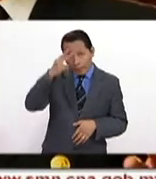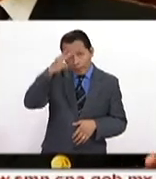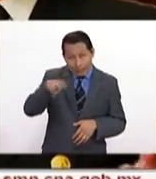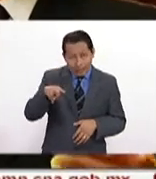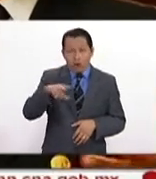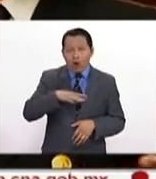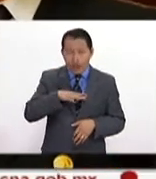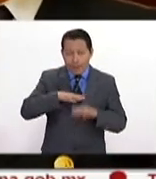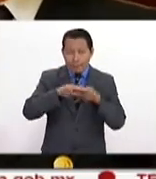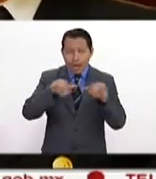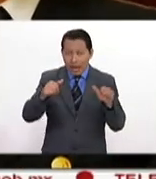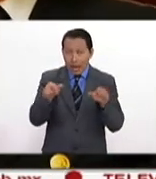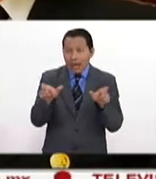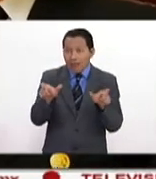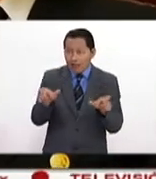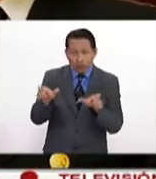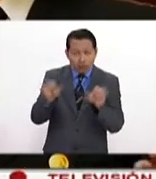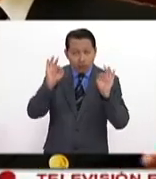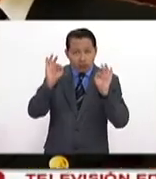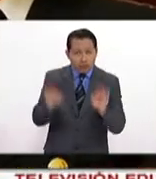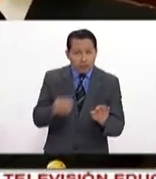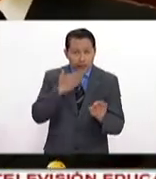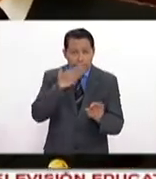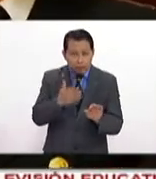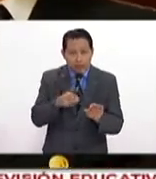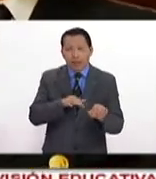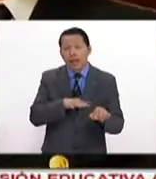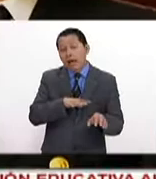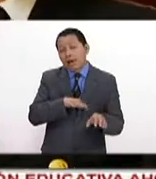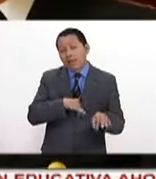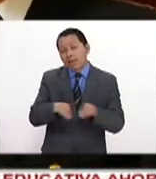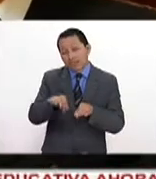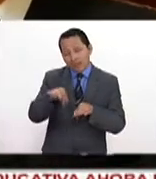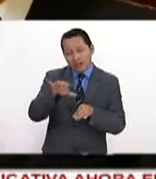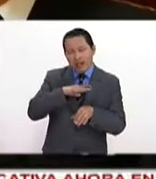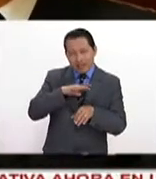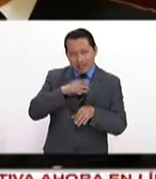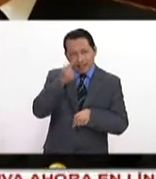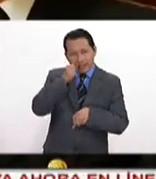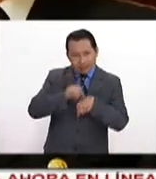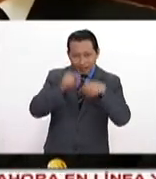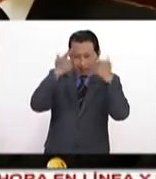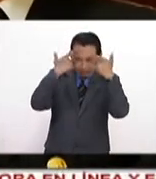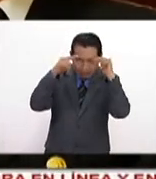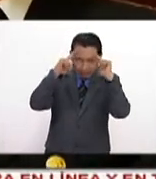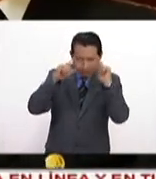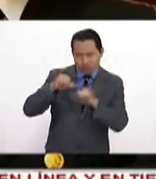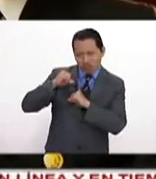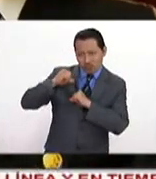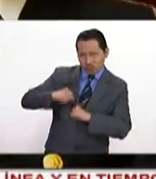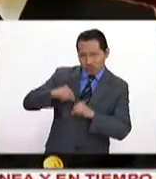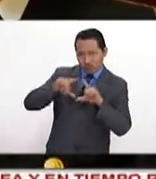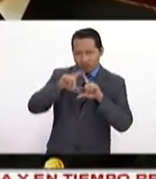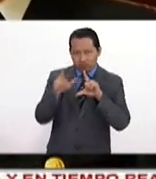más segura, con una certeza por la actuación de la Secretaría de Marina como Autoridad Marítima Nacional, pues esto va a dar la confianza a